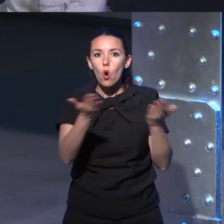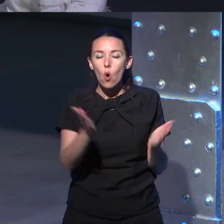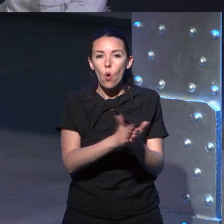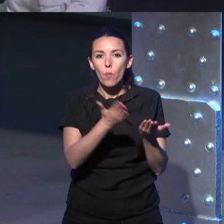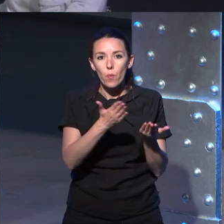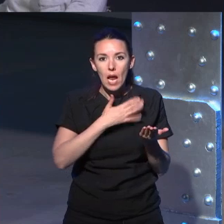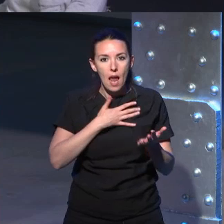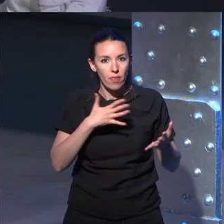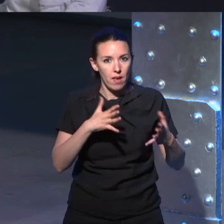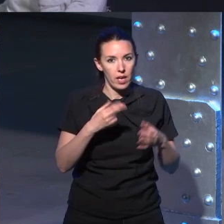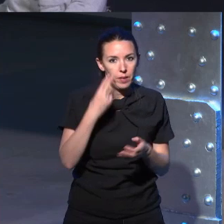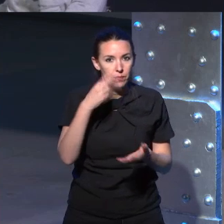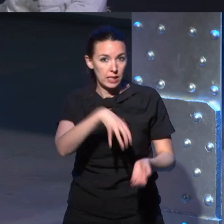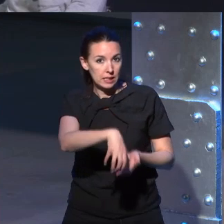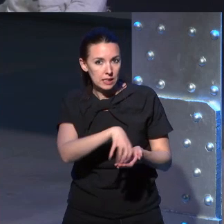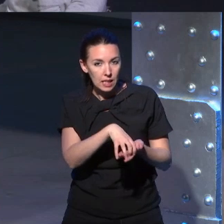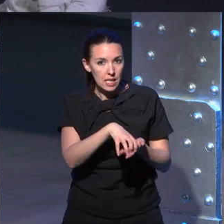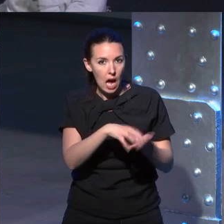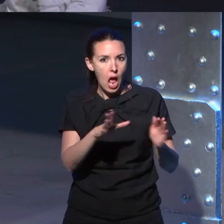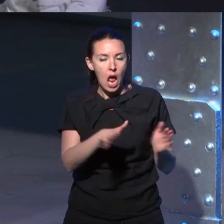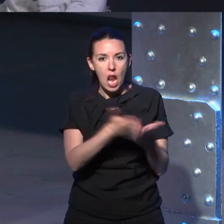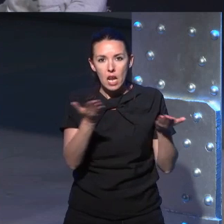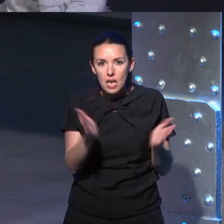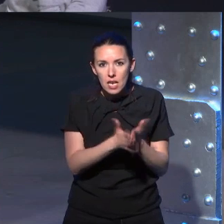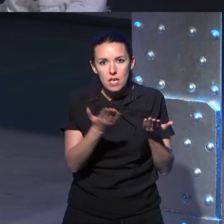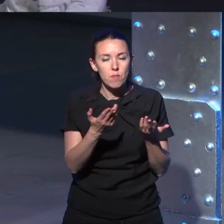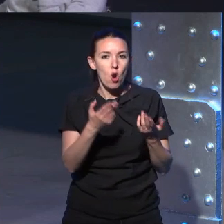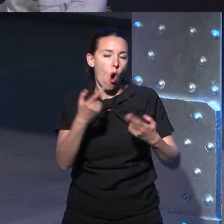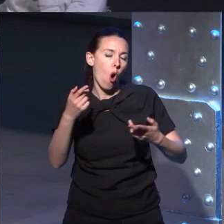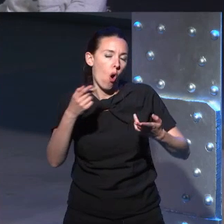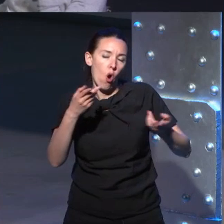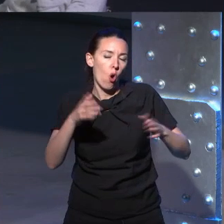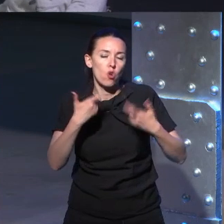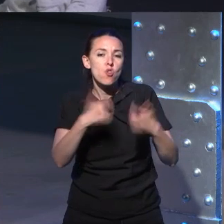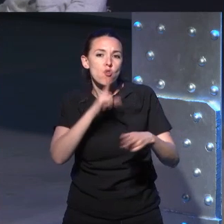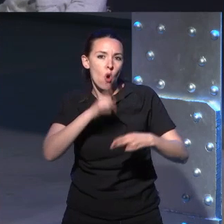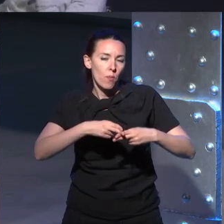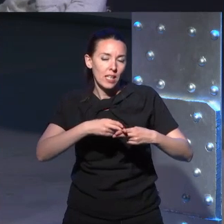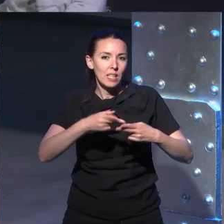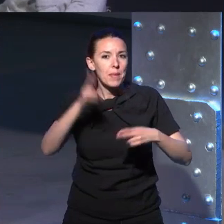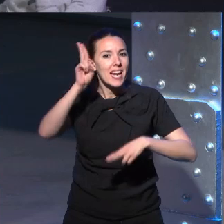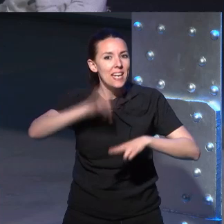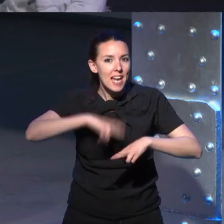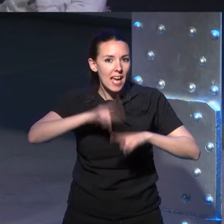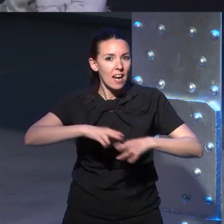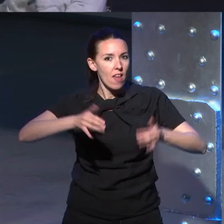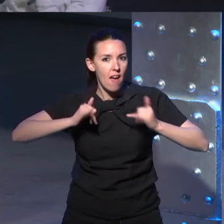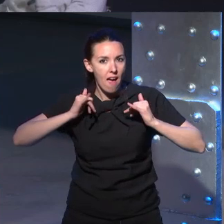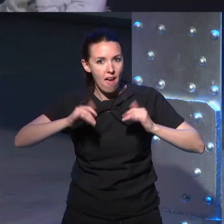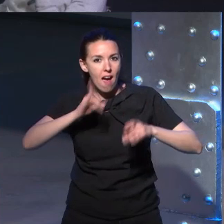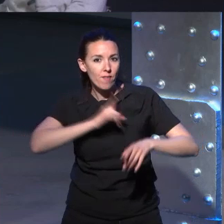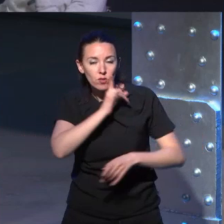de intriga, el libro de carretera, la serie negra, la novela de aventuras, un